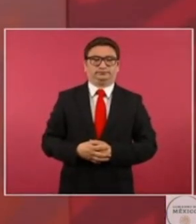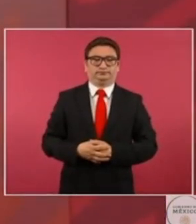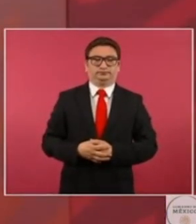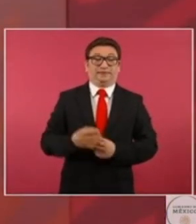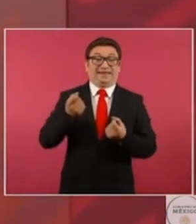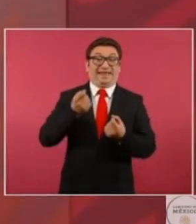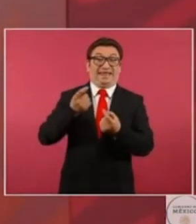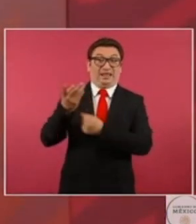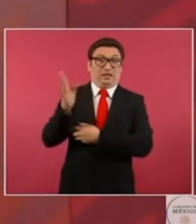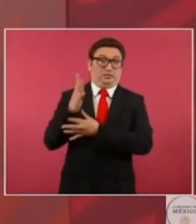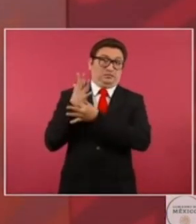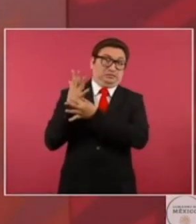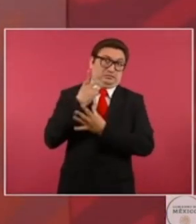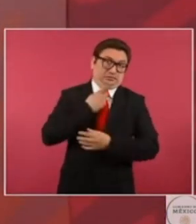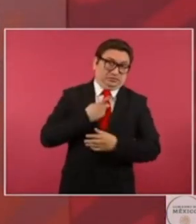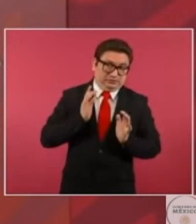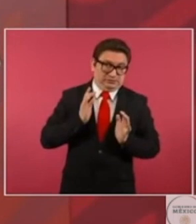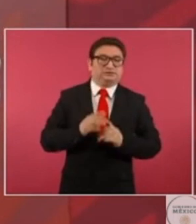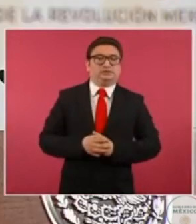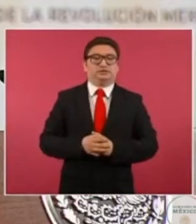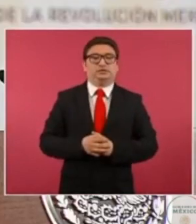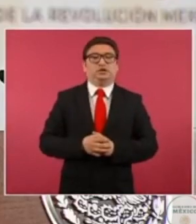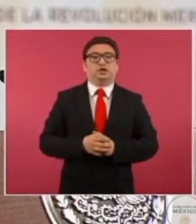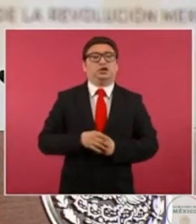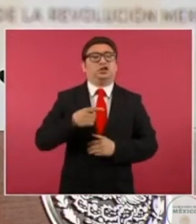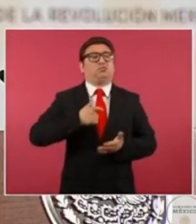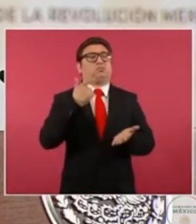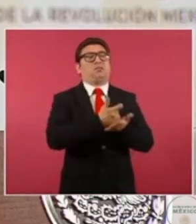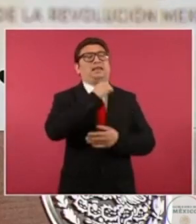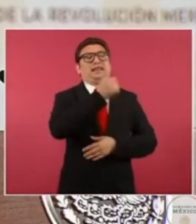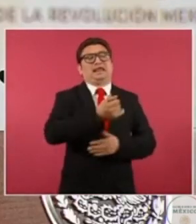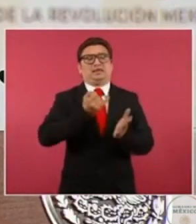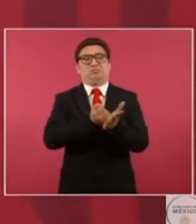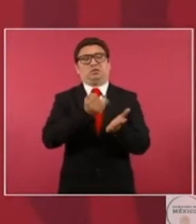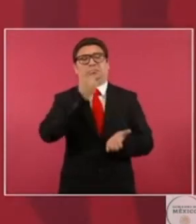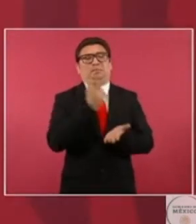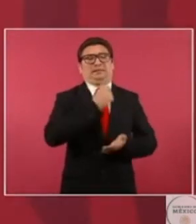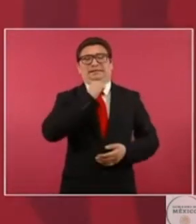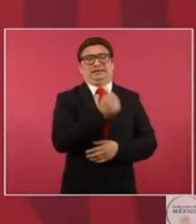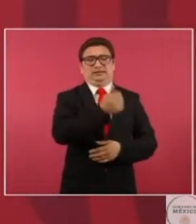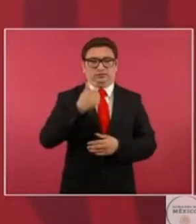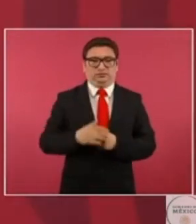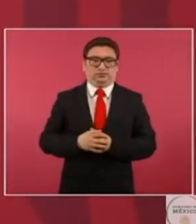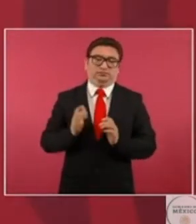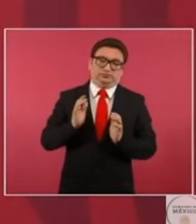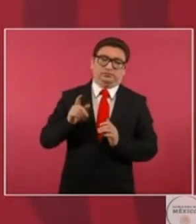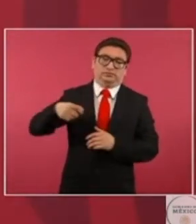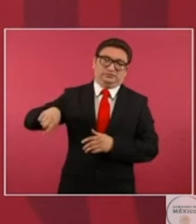llegaron a decirme algunos de que no iban a pagar los impuestos los del